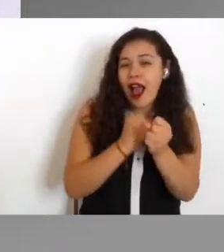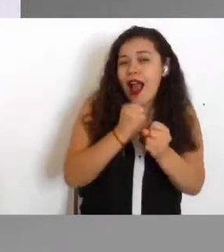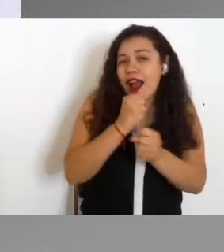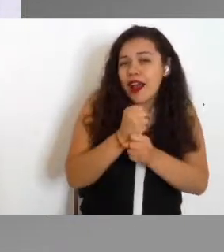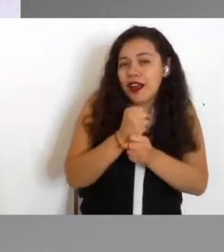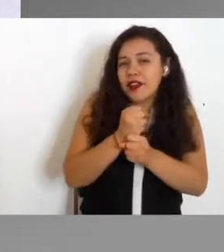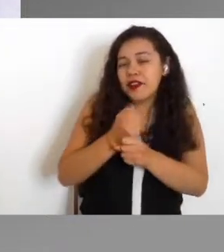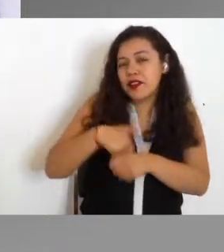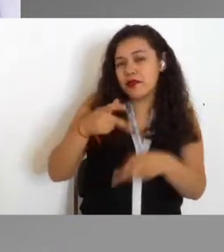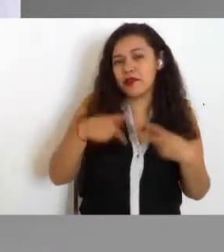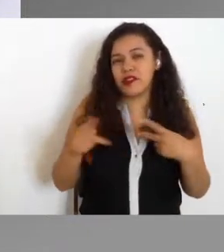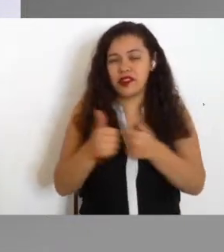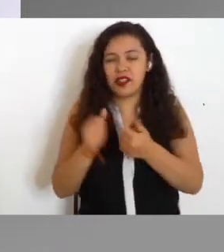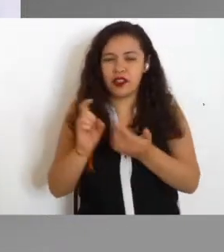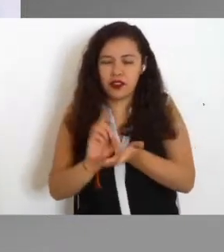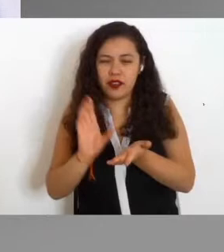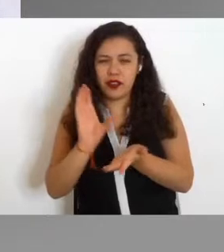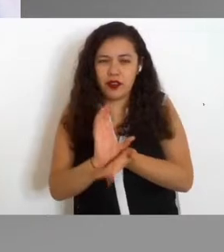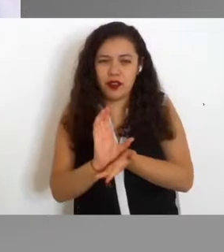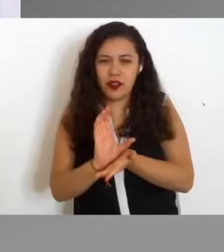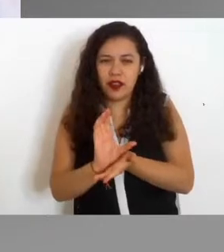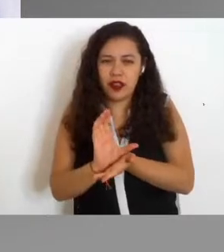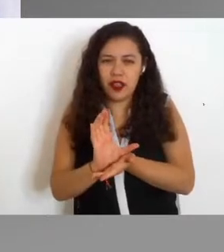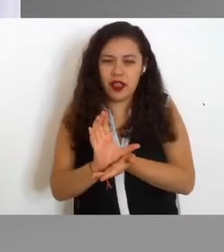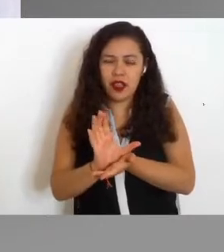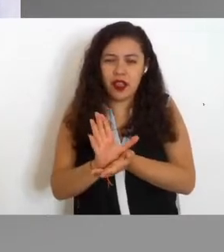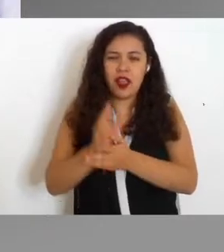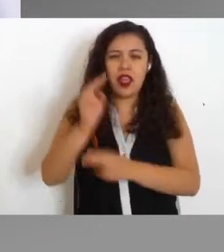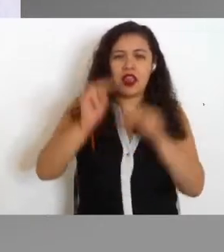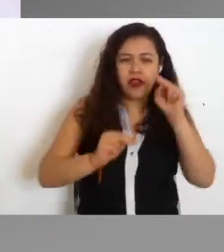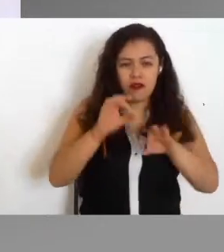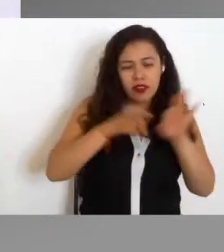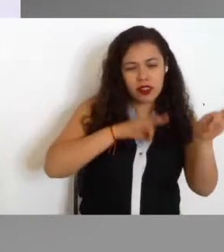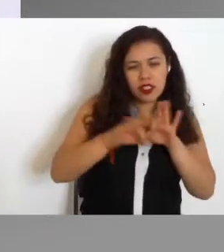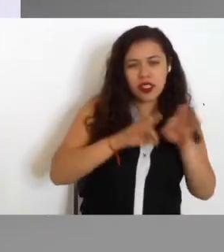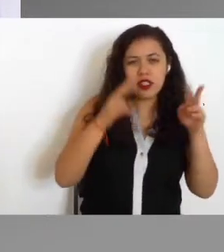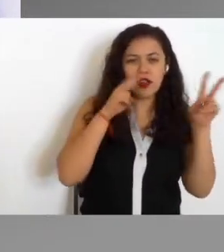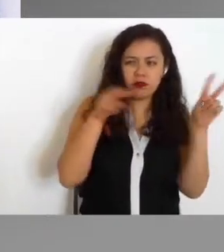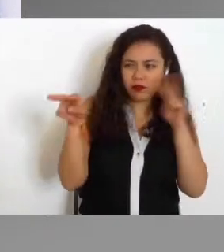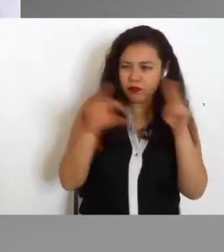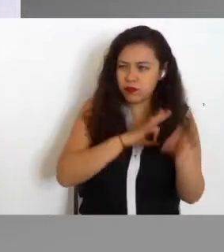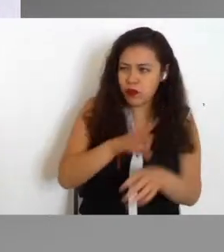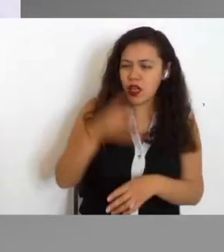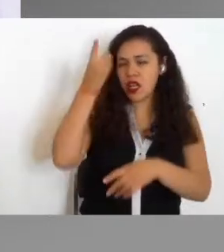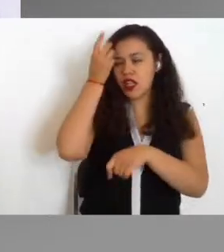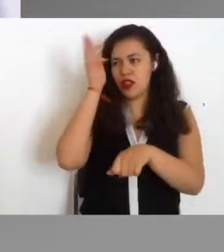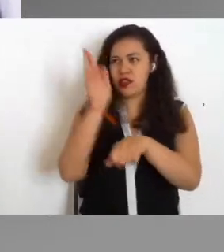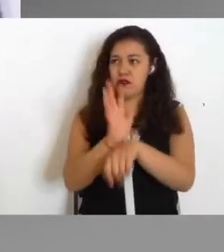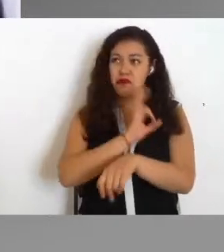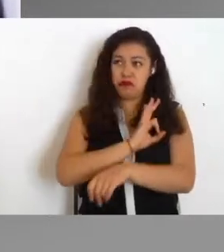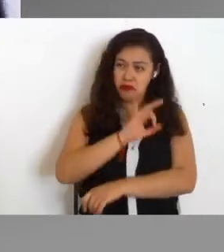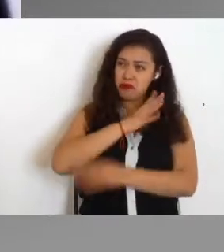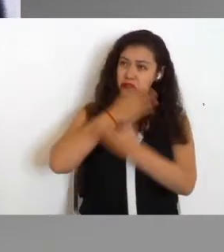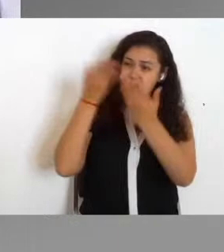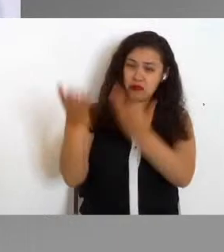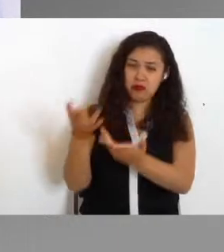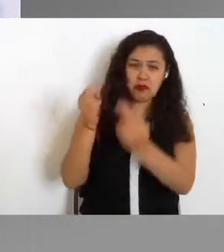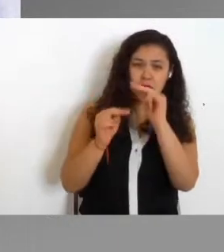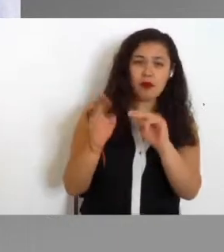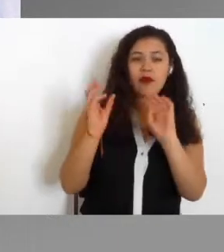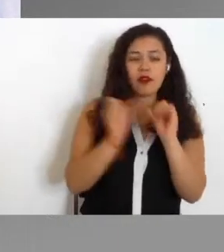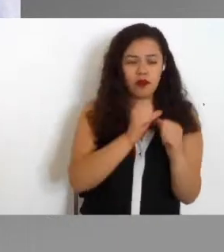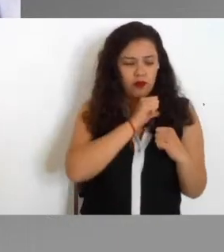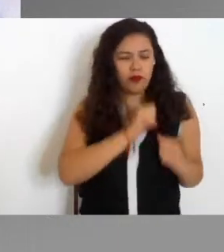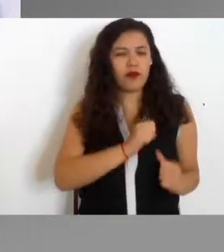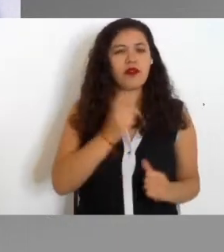más personas con discapacidad en puestos laborales, en puestos directivos, ¿por qué no?, o en cargos políticos